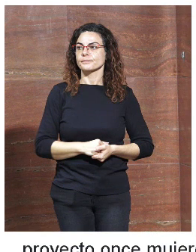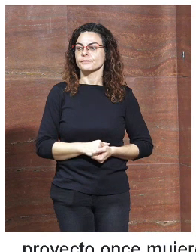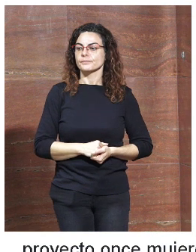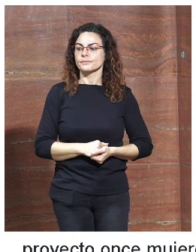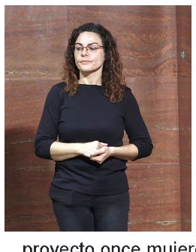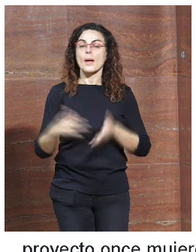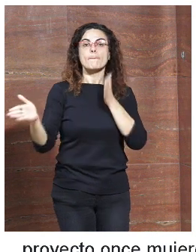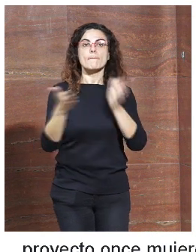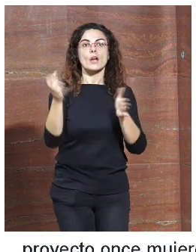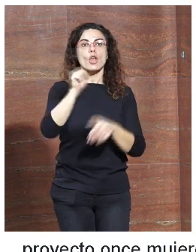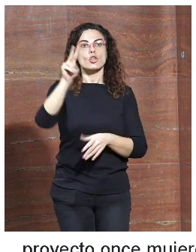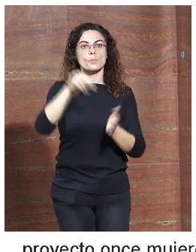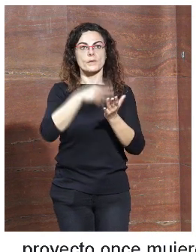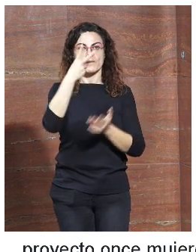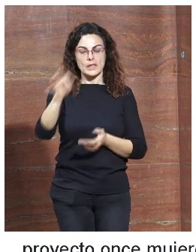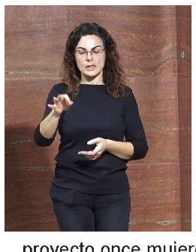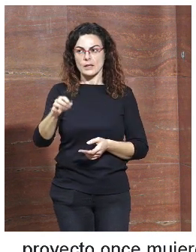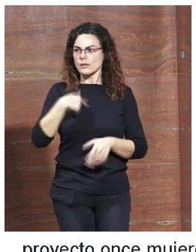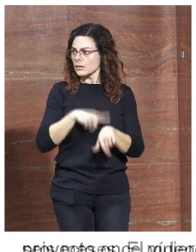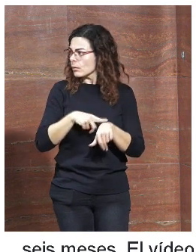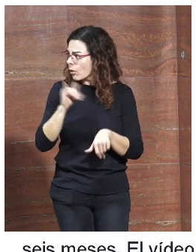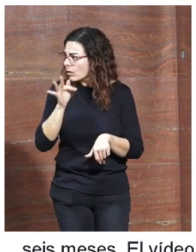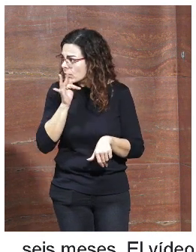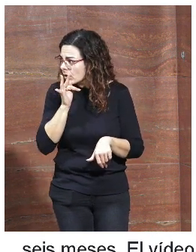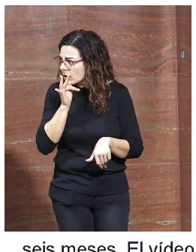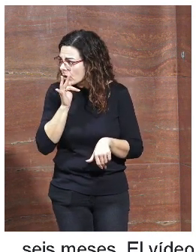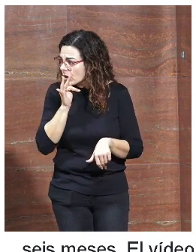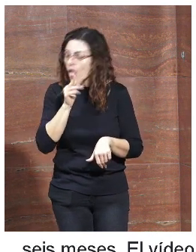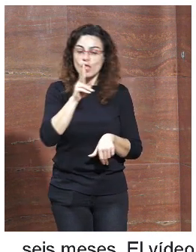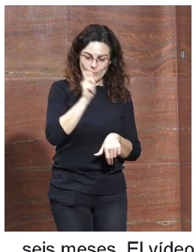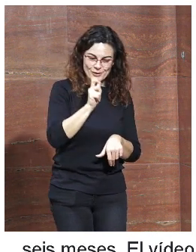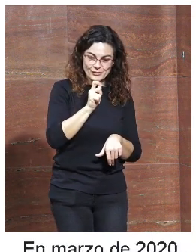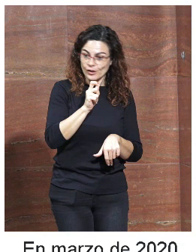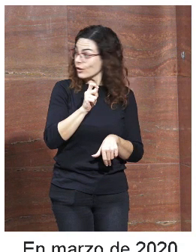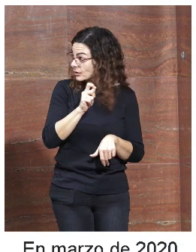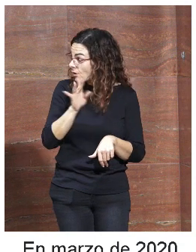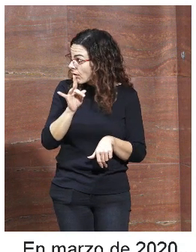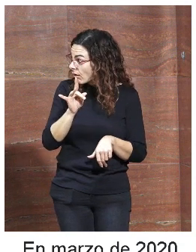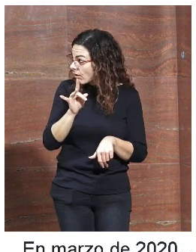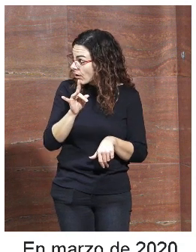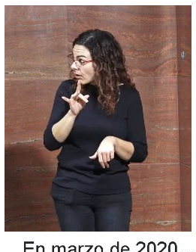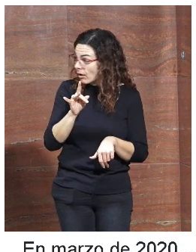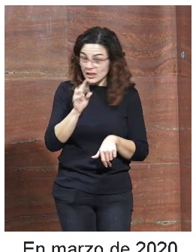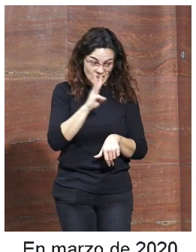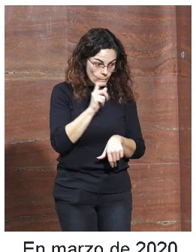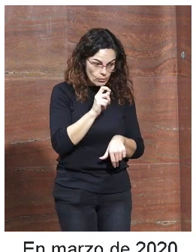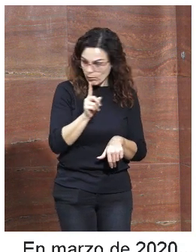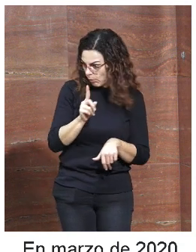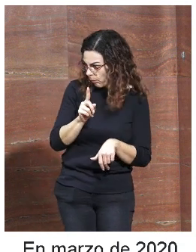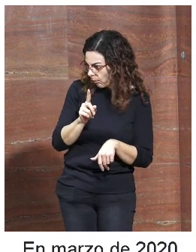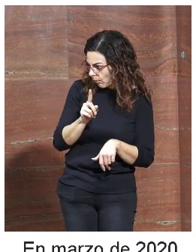En marzo del 2020, aún tengo tiempo, ¿verdad? Pero me queda… No, sí. 3 minutitos.